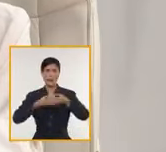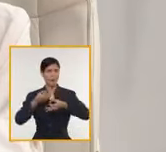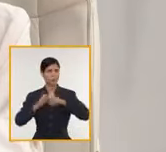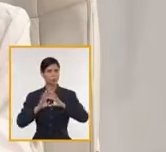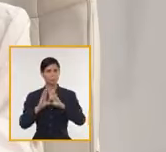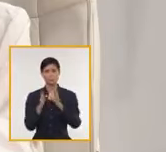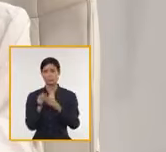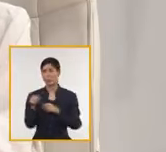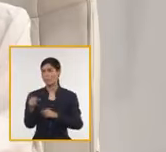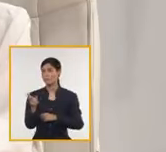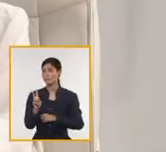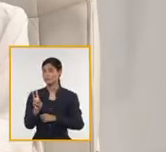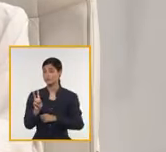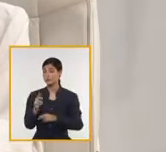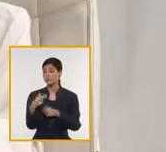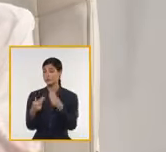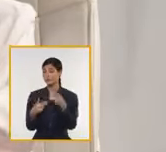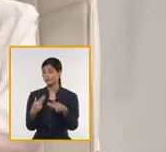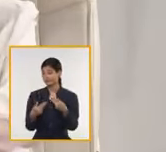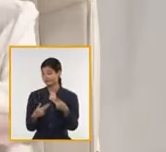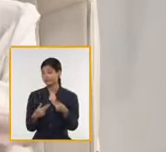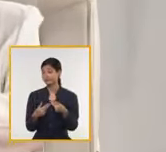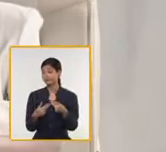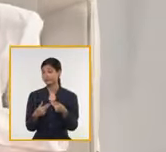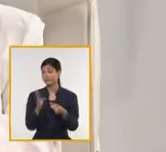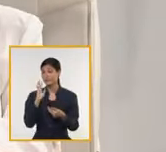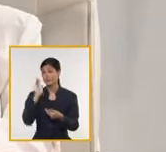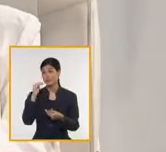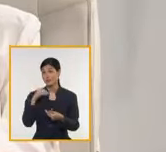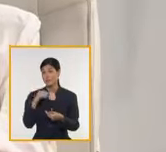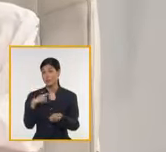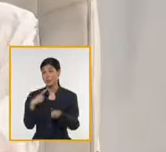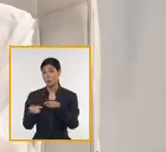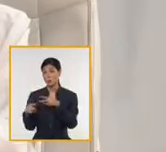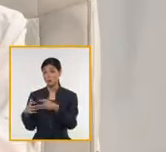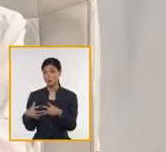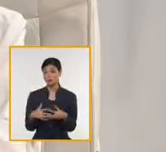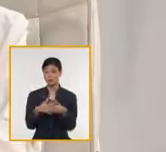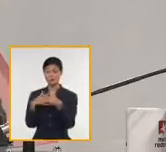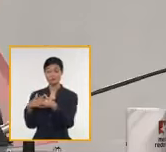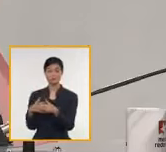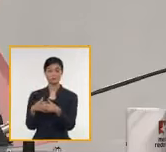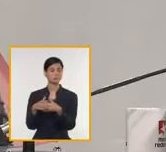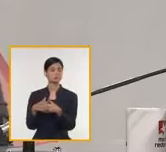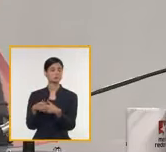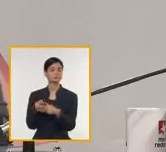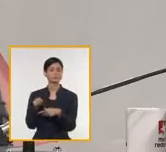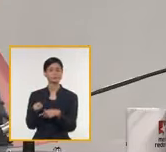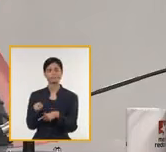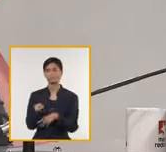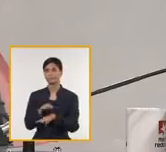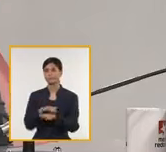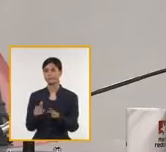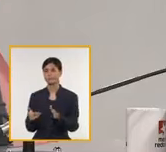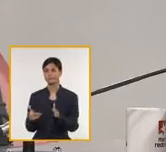desligar el mensaje comunicacional de la amenaza cierta que hay. No, pero es que es increíble.